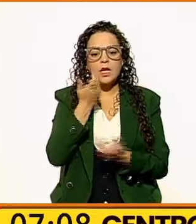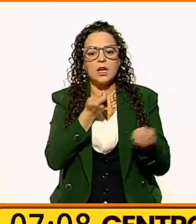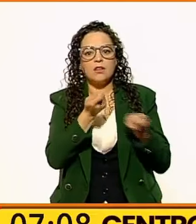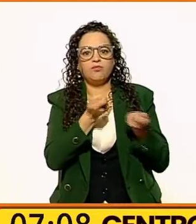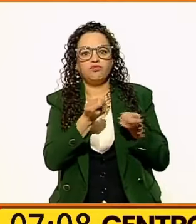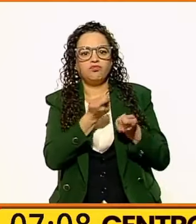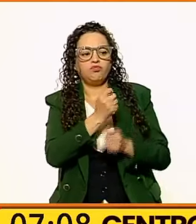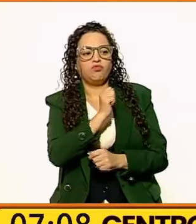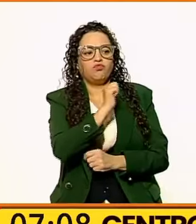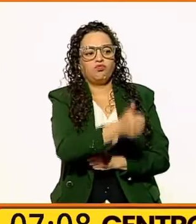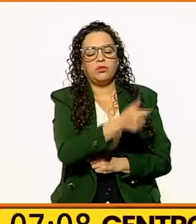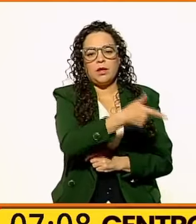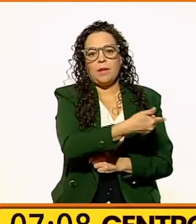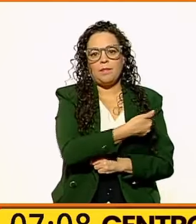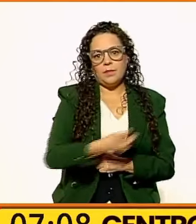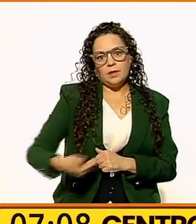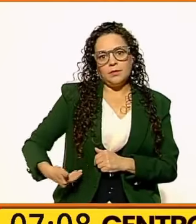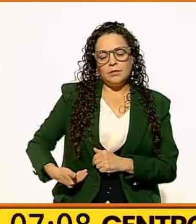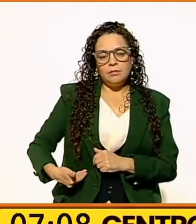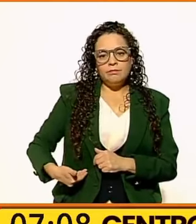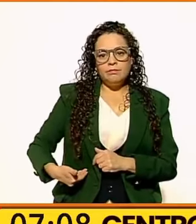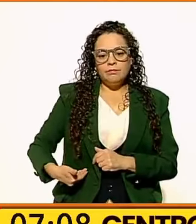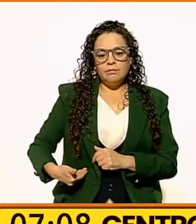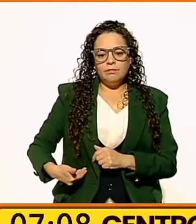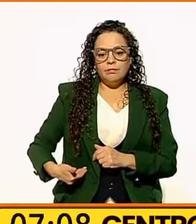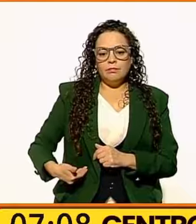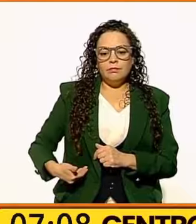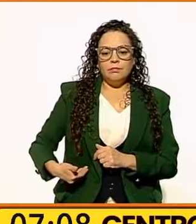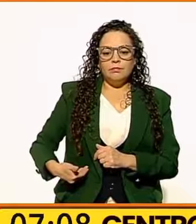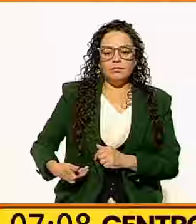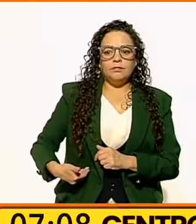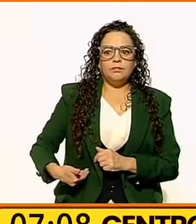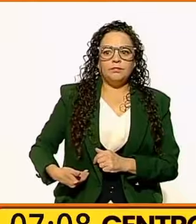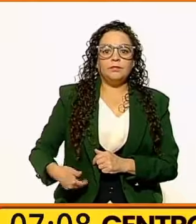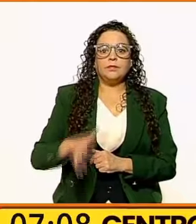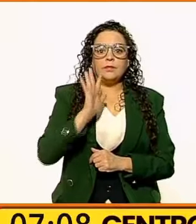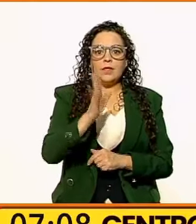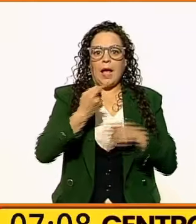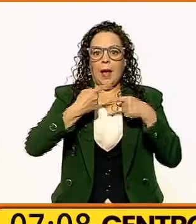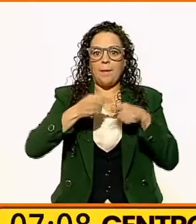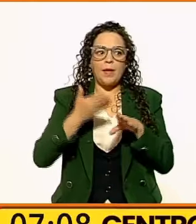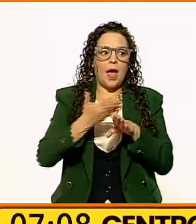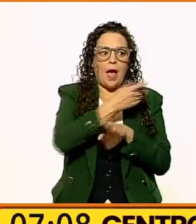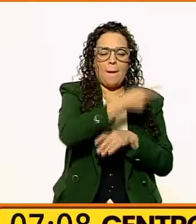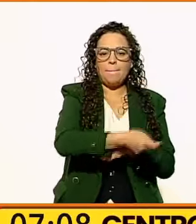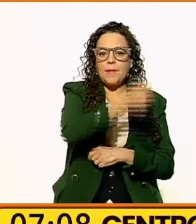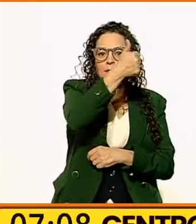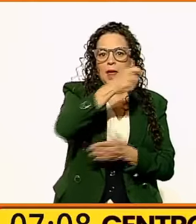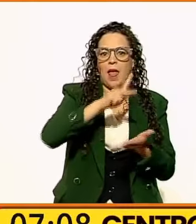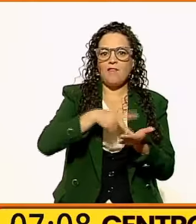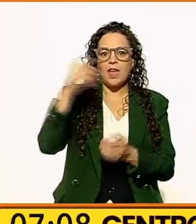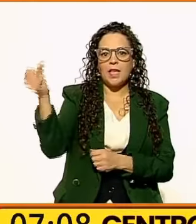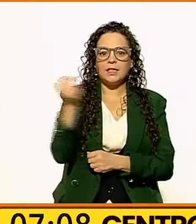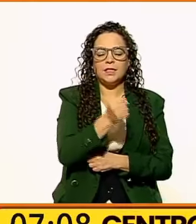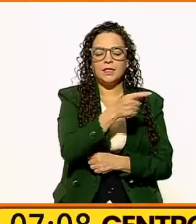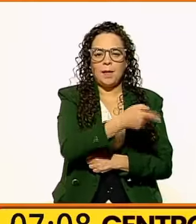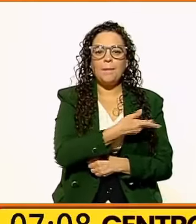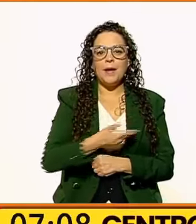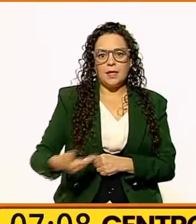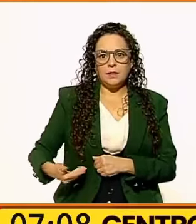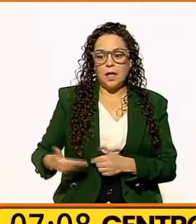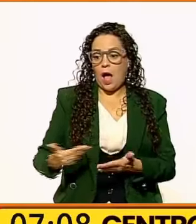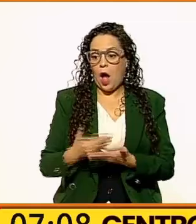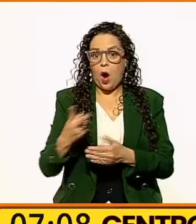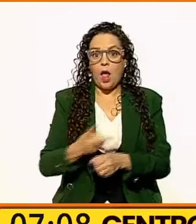que empieza en su primera administración, pero se consolida en la segunda, y parece que ahora sí está bien pensado